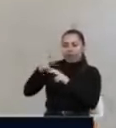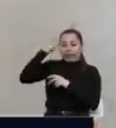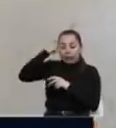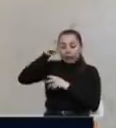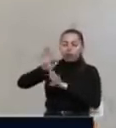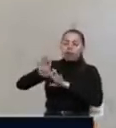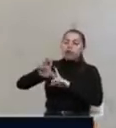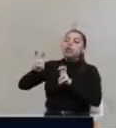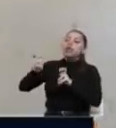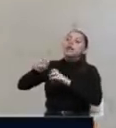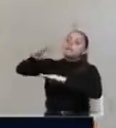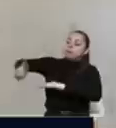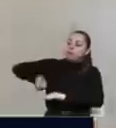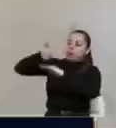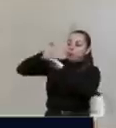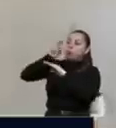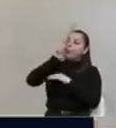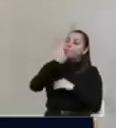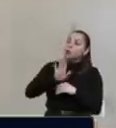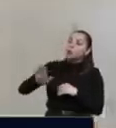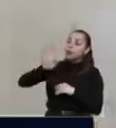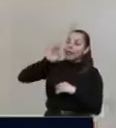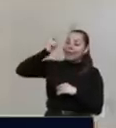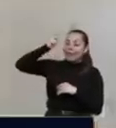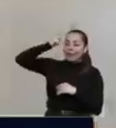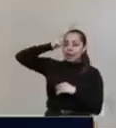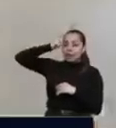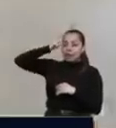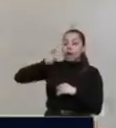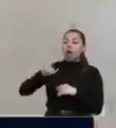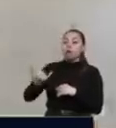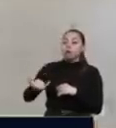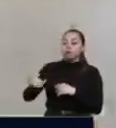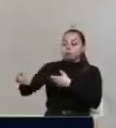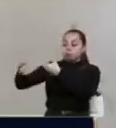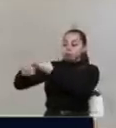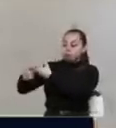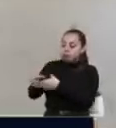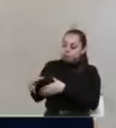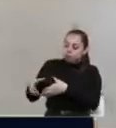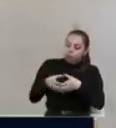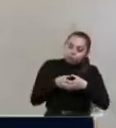incluida la Dirección Nacional de Inteligencia.